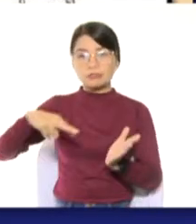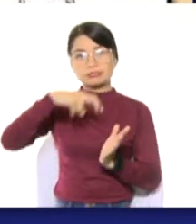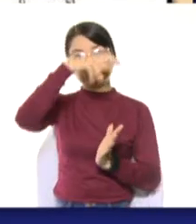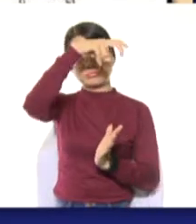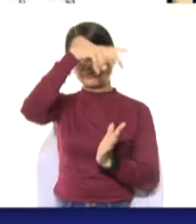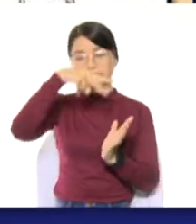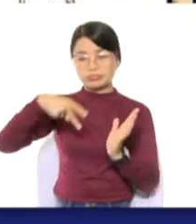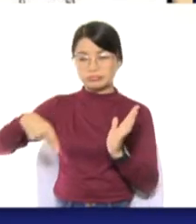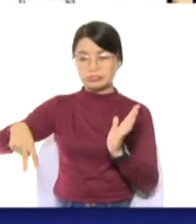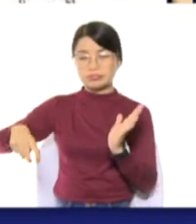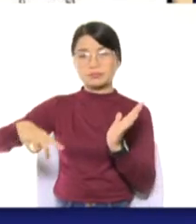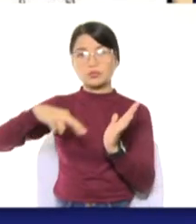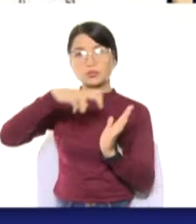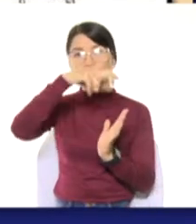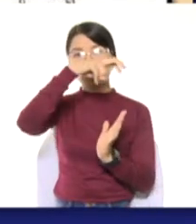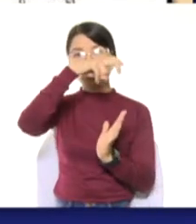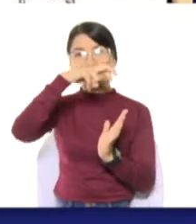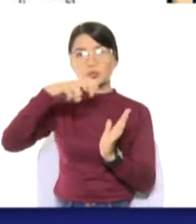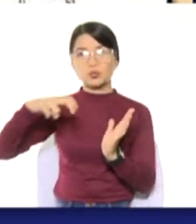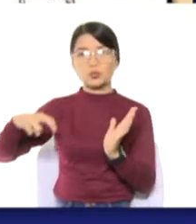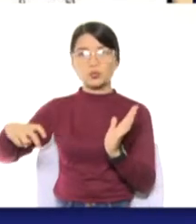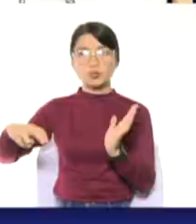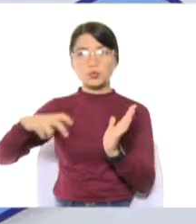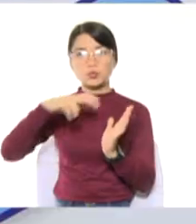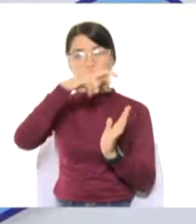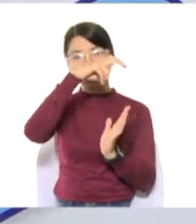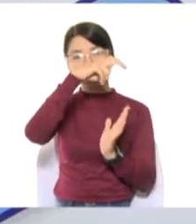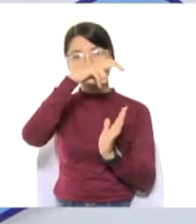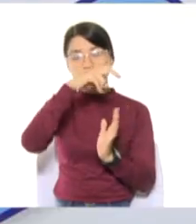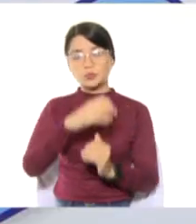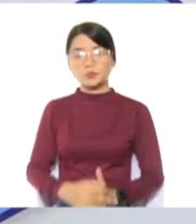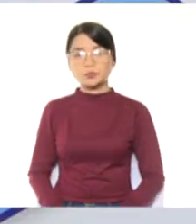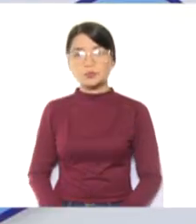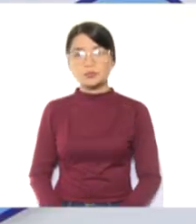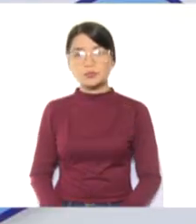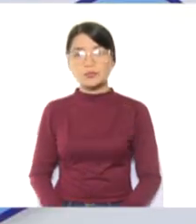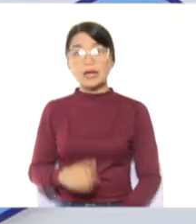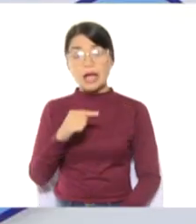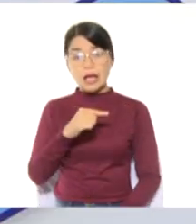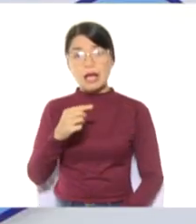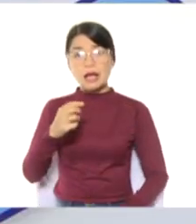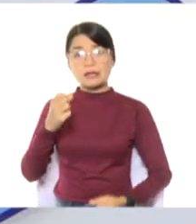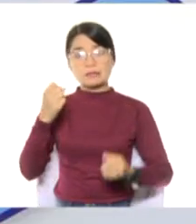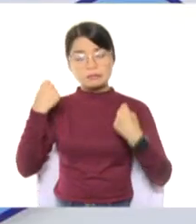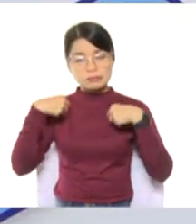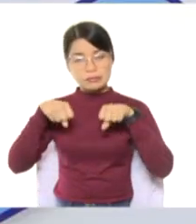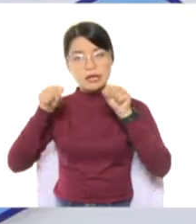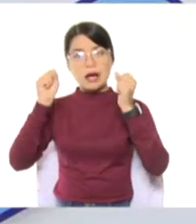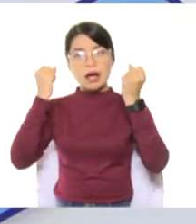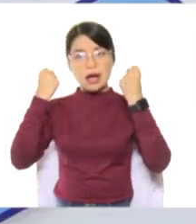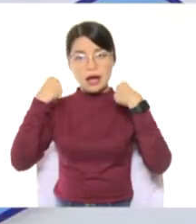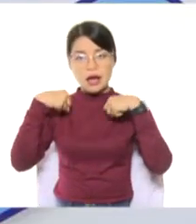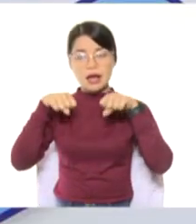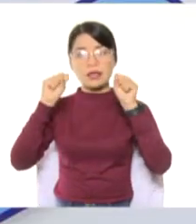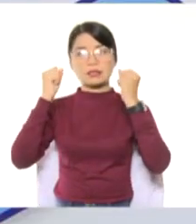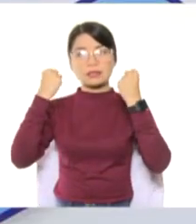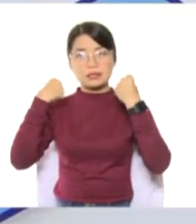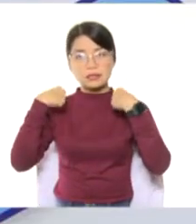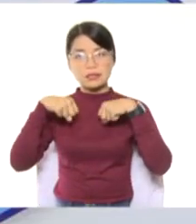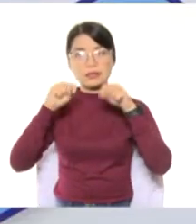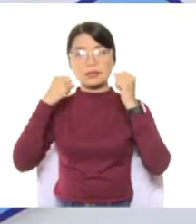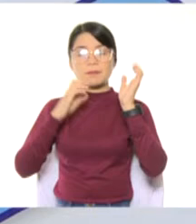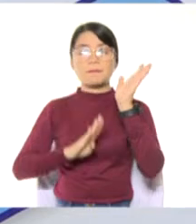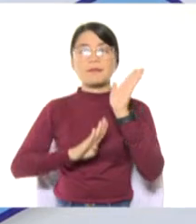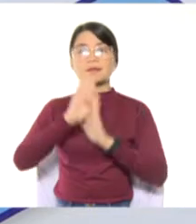hacer carreras y realizar cambios de dirección. Ese ejercicio también se practica para desarrollar la